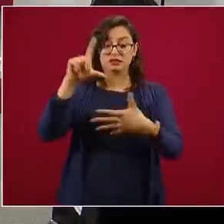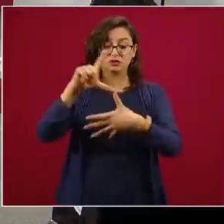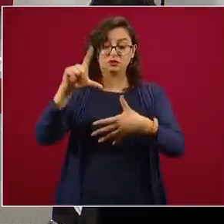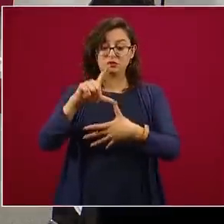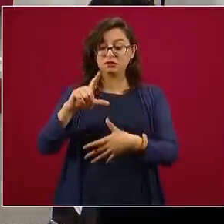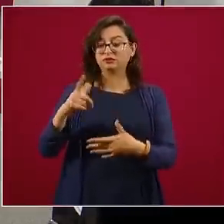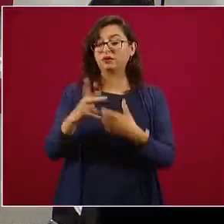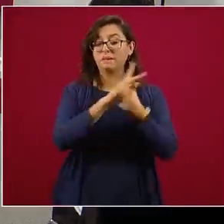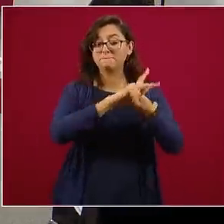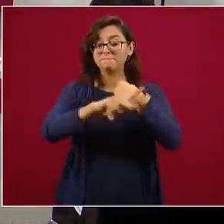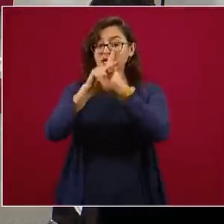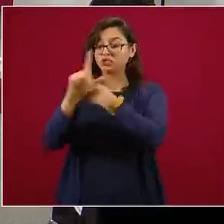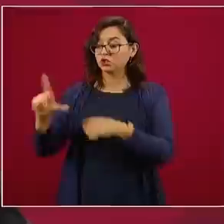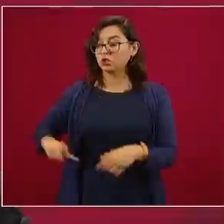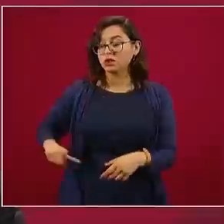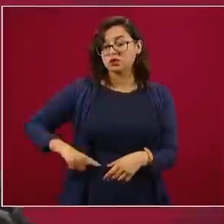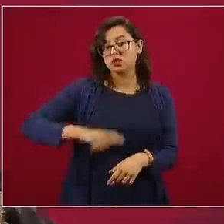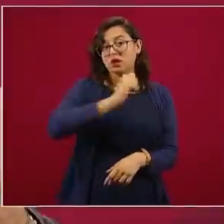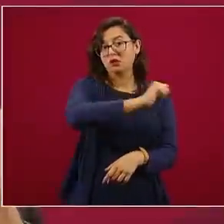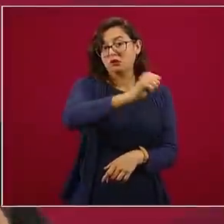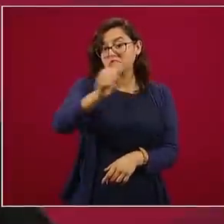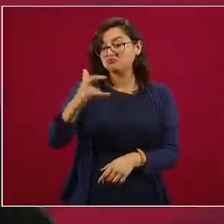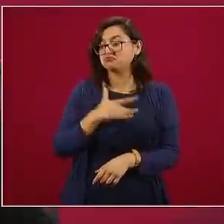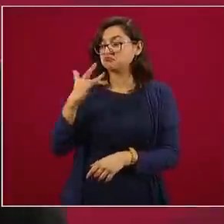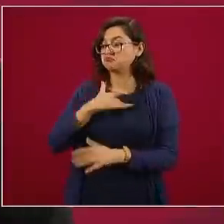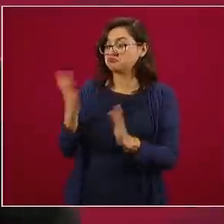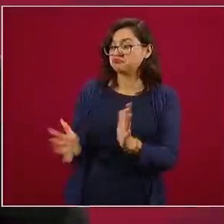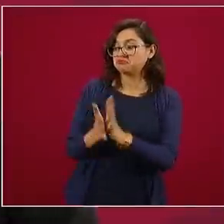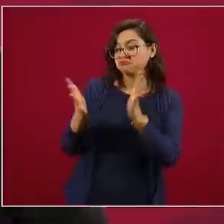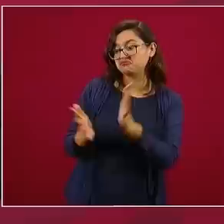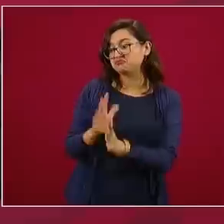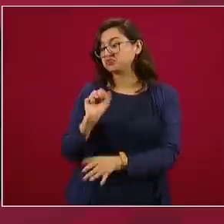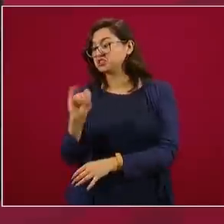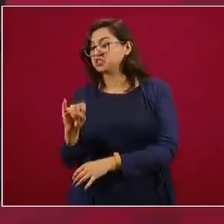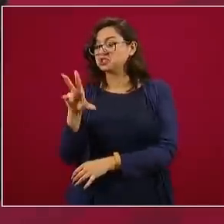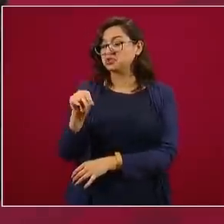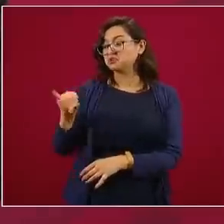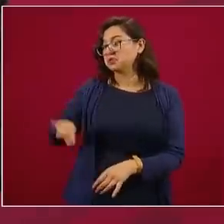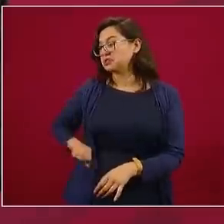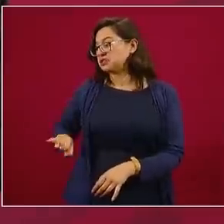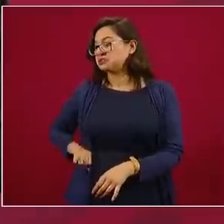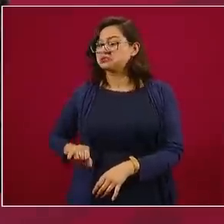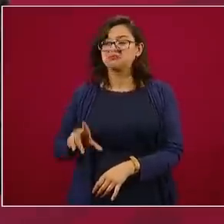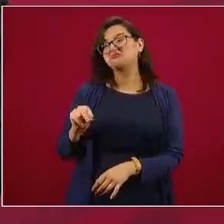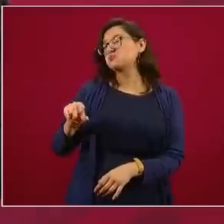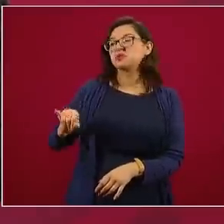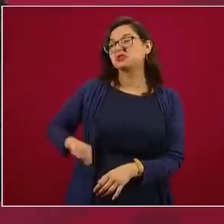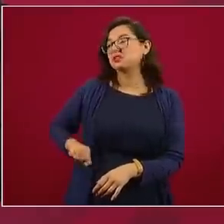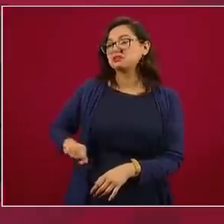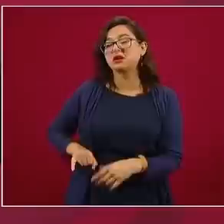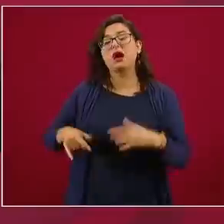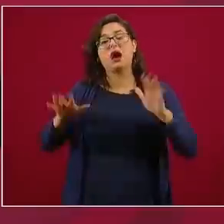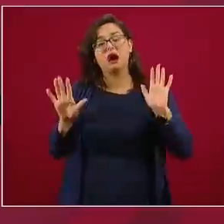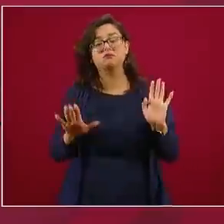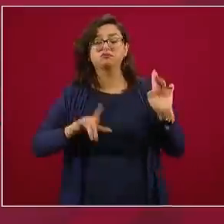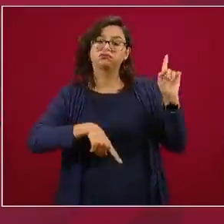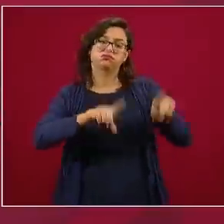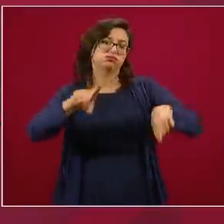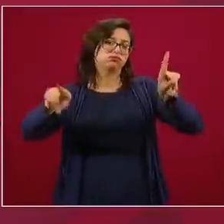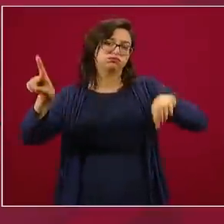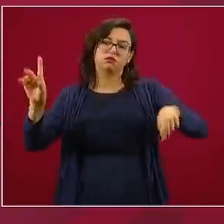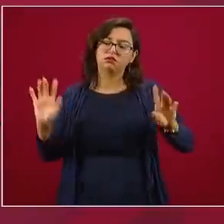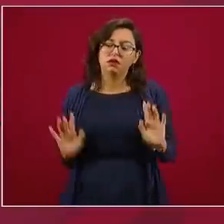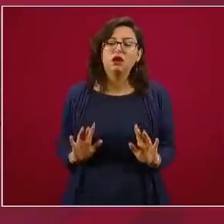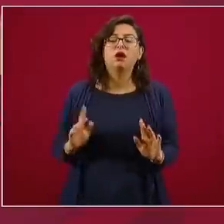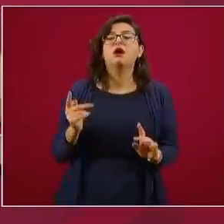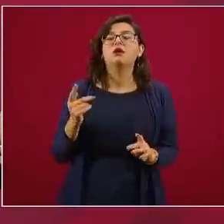si le interesa participar o no y en qué proporción, y se tratará de tener un acceso equitativo. ¿Qué